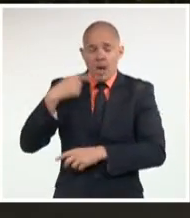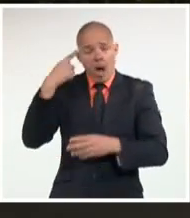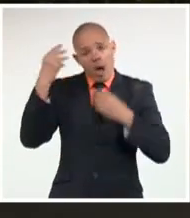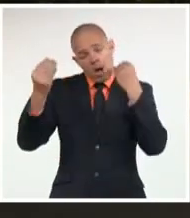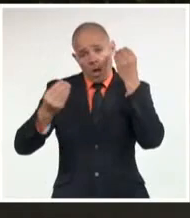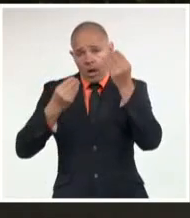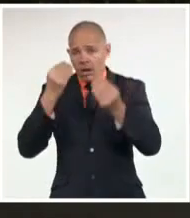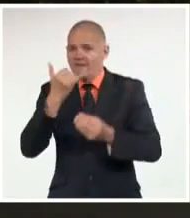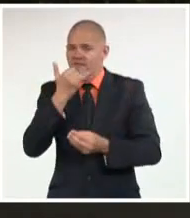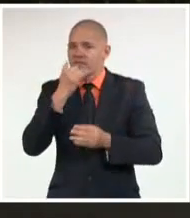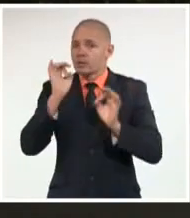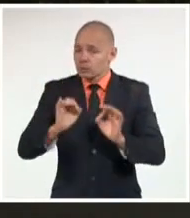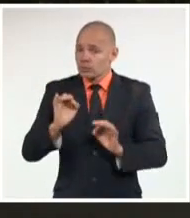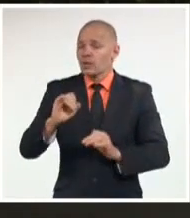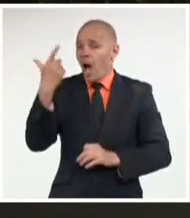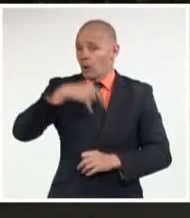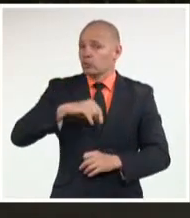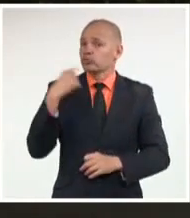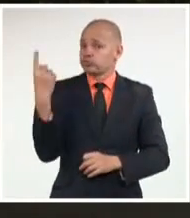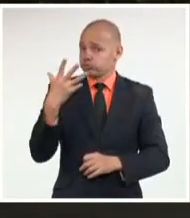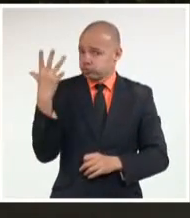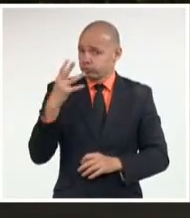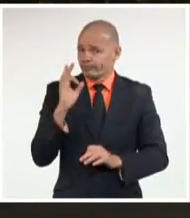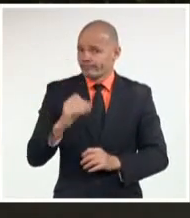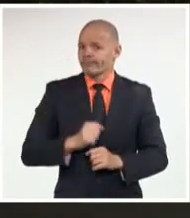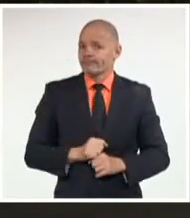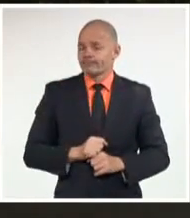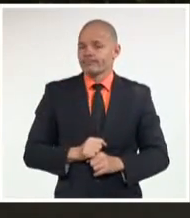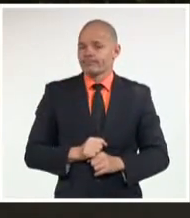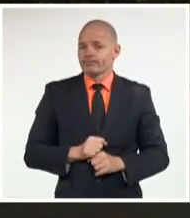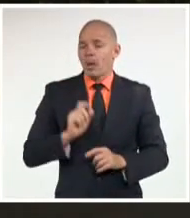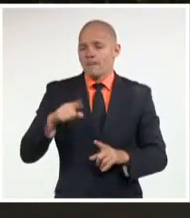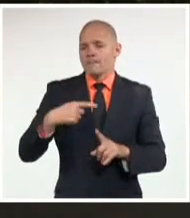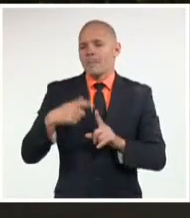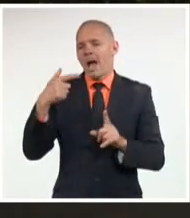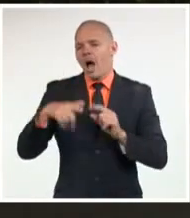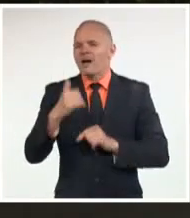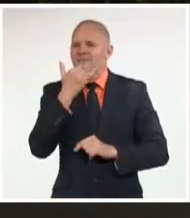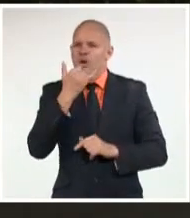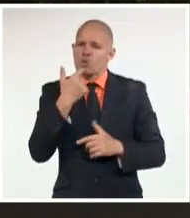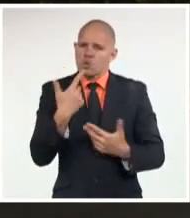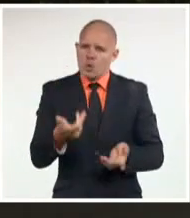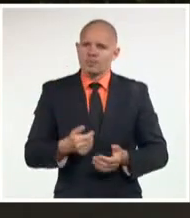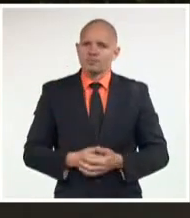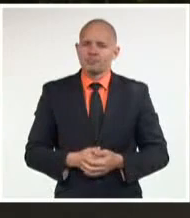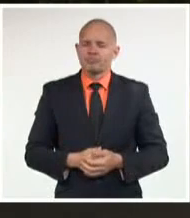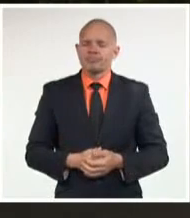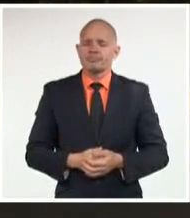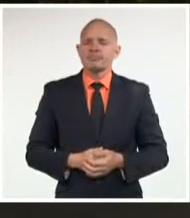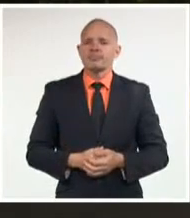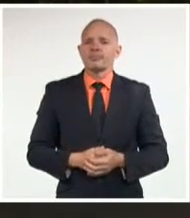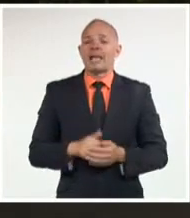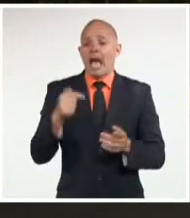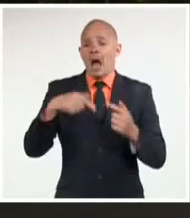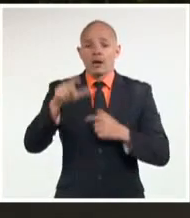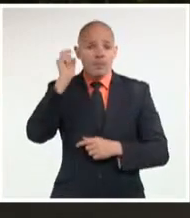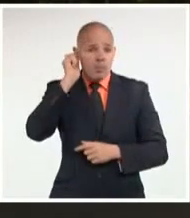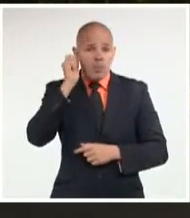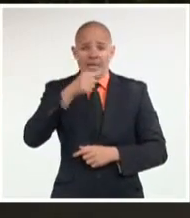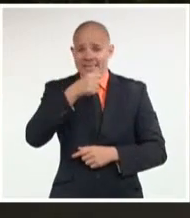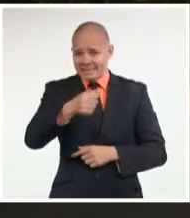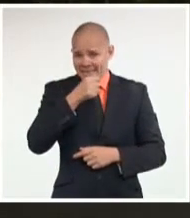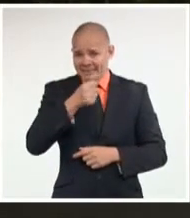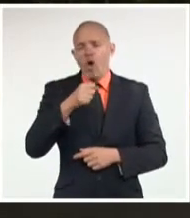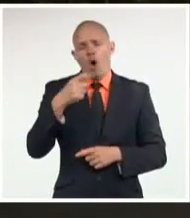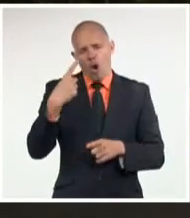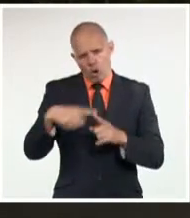afectado por el impacto de Ian y las afectaciones que trajo consigo al servicio eléctrico. La periodista Fátima Rivera Amador nos